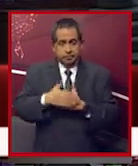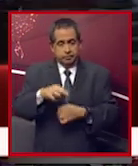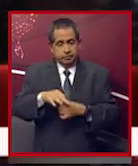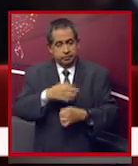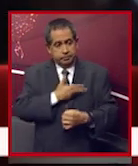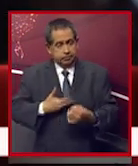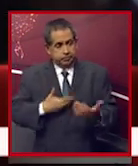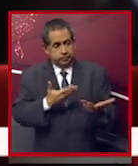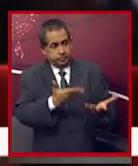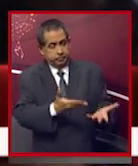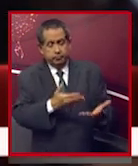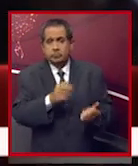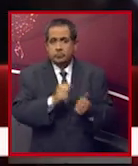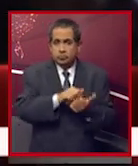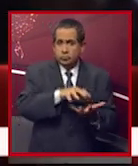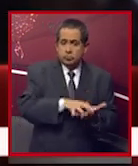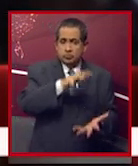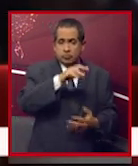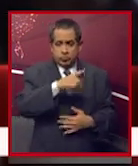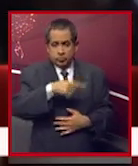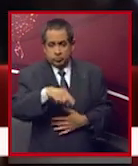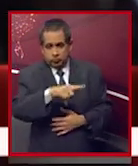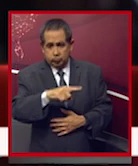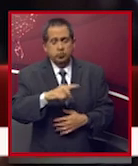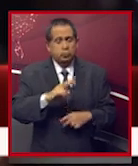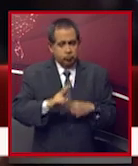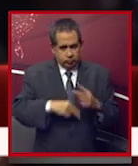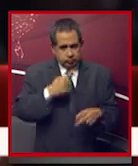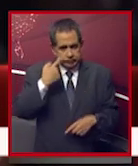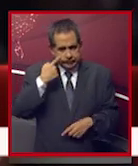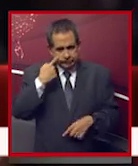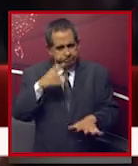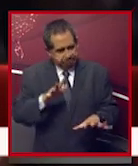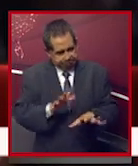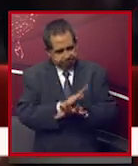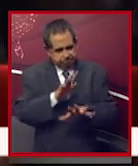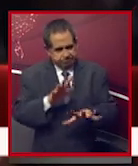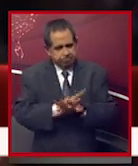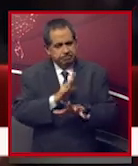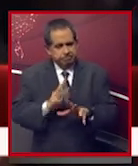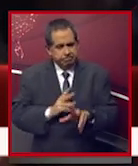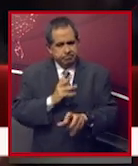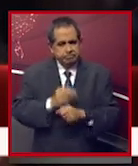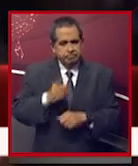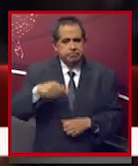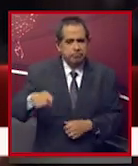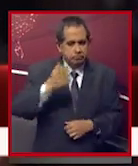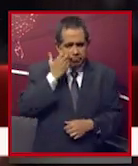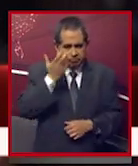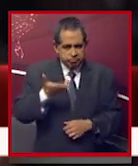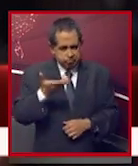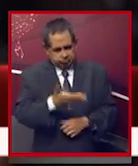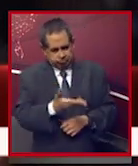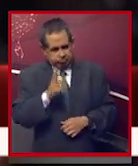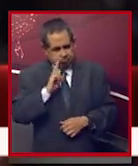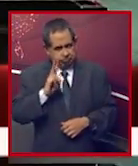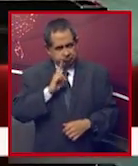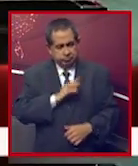fracción con mayoría en el Congreso de la Unión para que empiece a darse el cambio que las y los mexicanos solicitan.